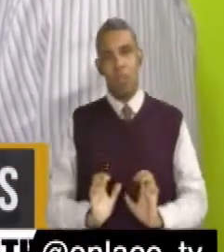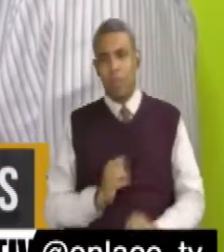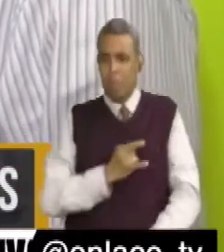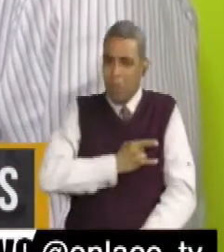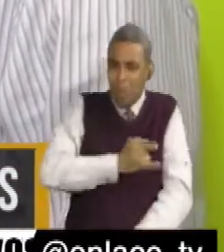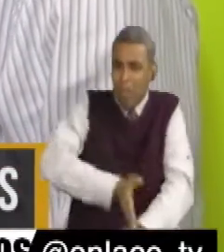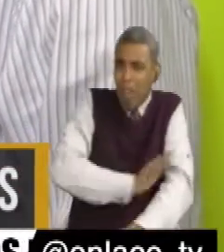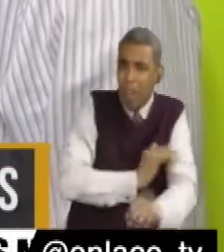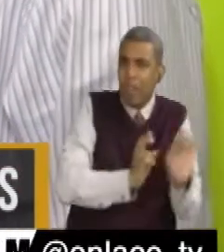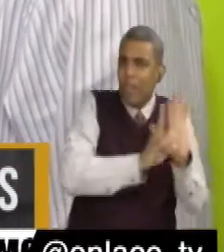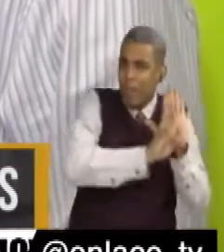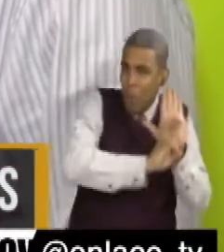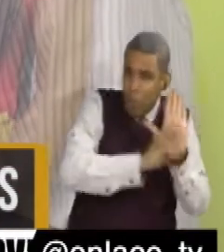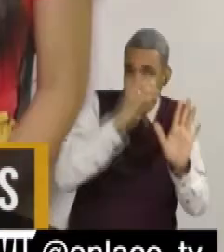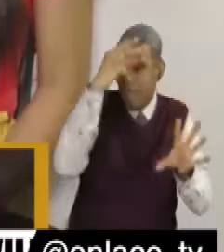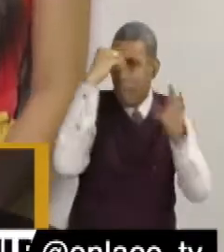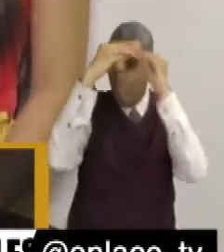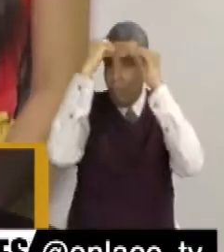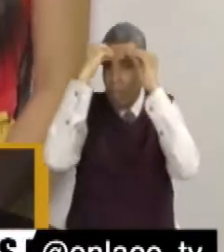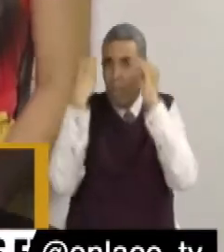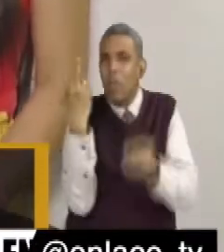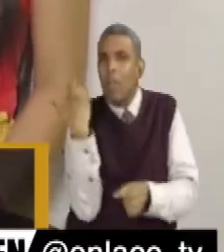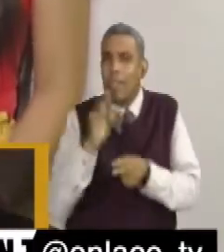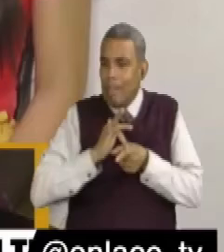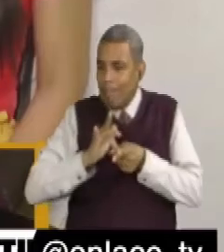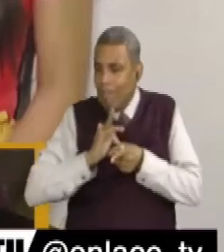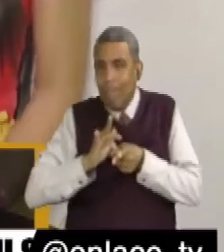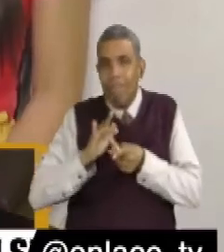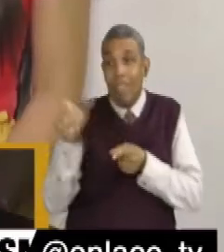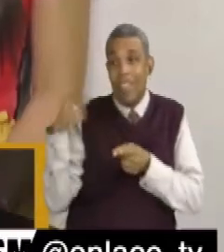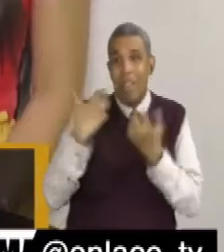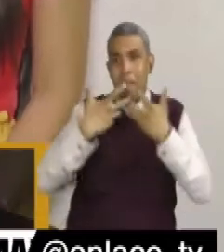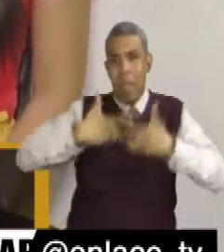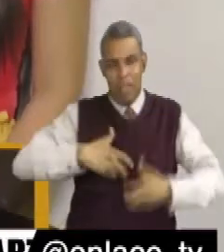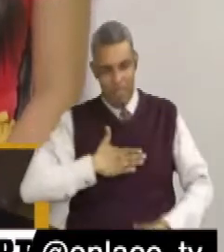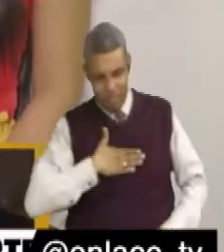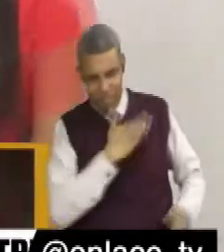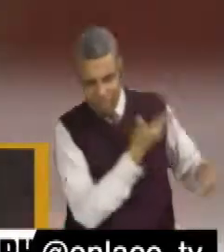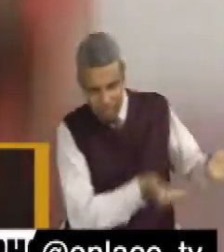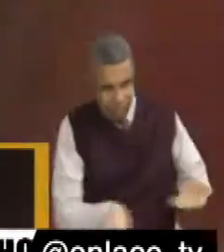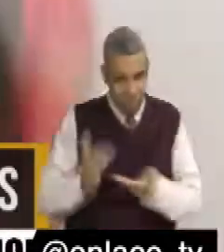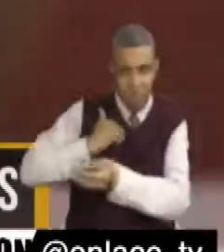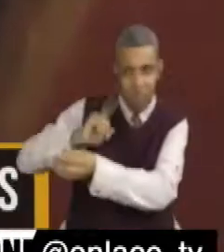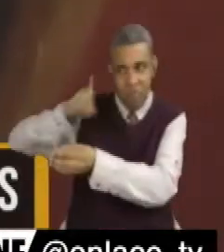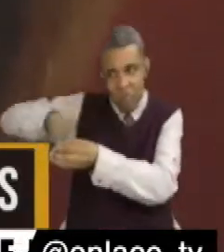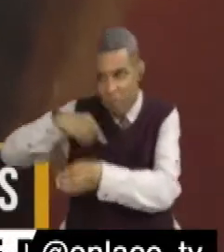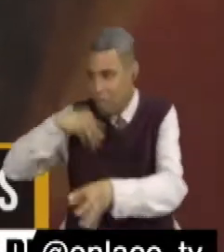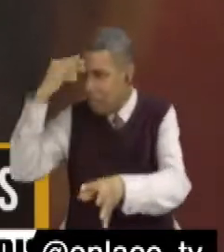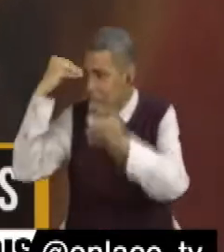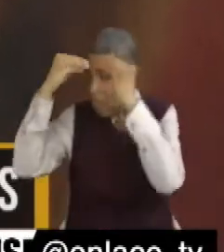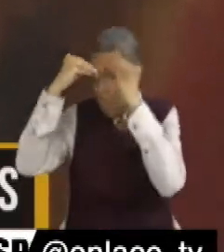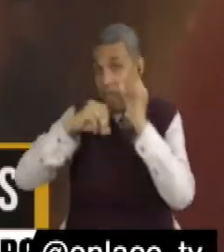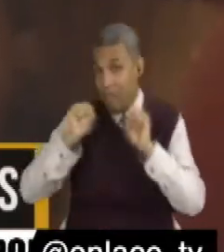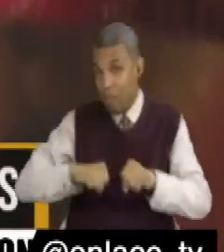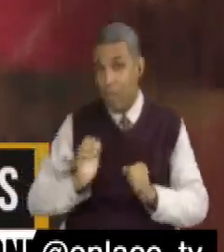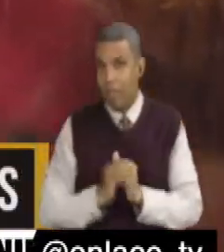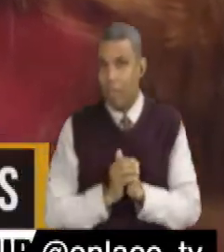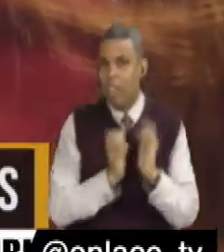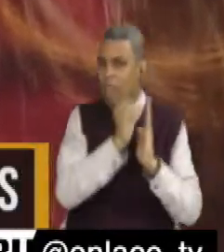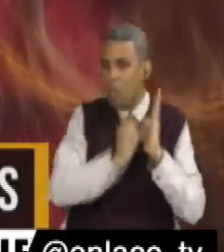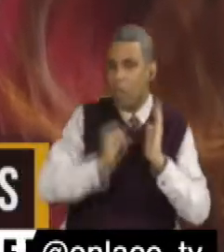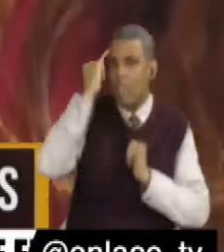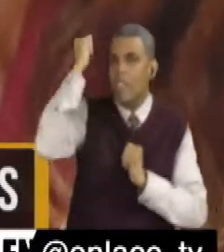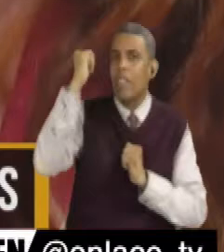un colegio, pues para que lo podamos aplicar tanto en nuestra vida personal, en nuestra vida profesional, en nuestra vida diaria. El programa se creó con el propósito de impulsar